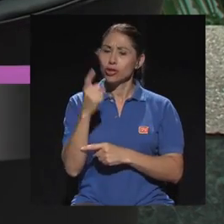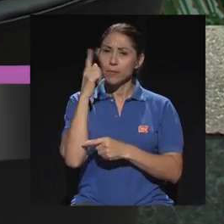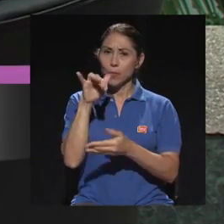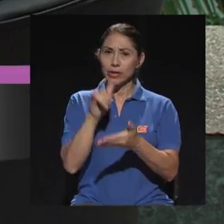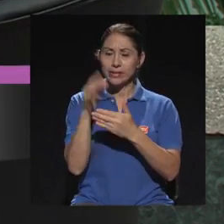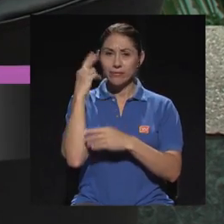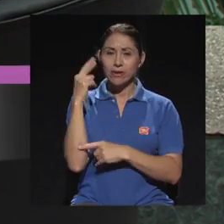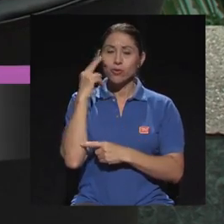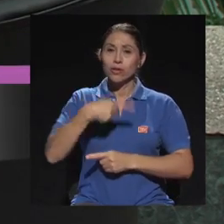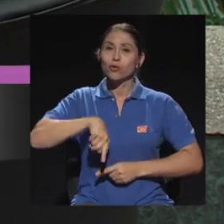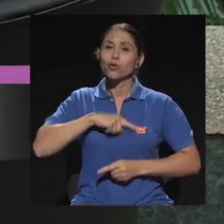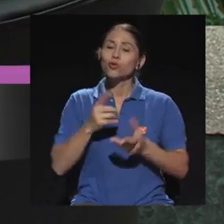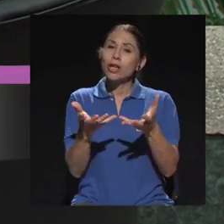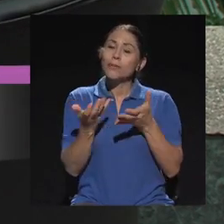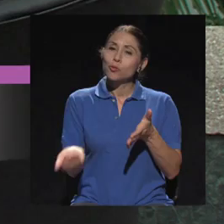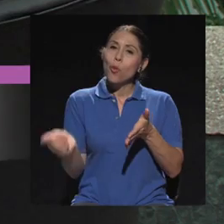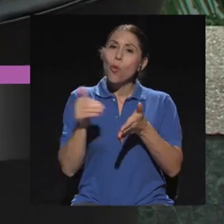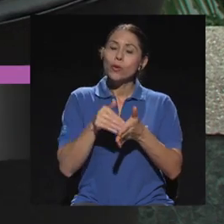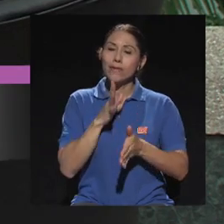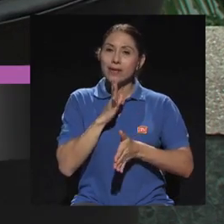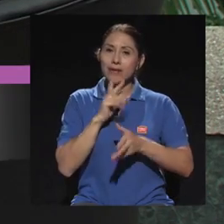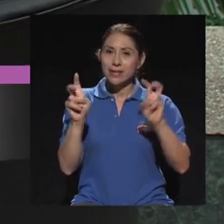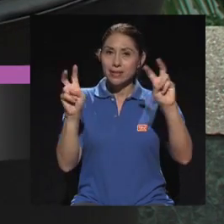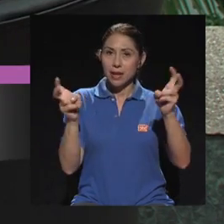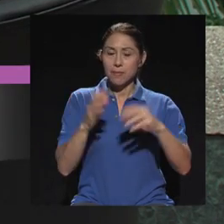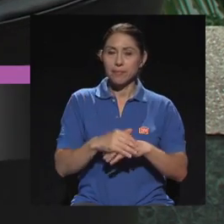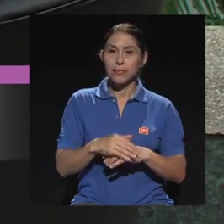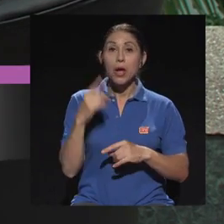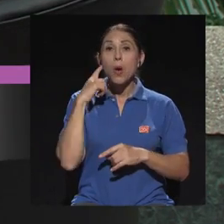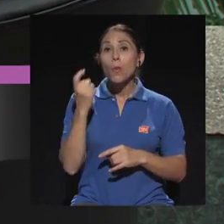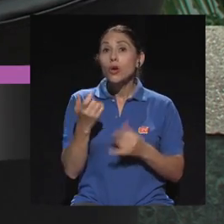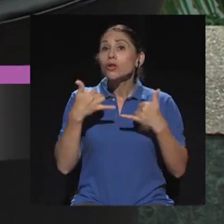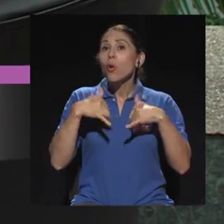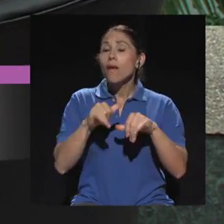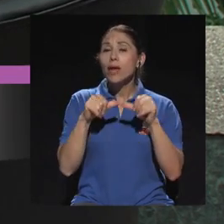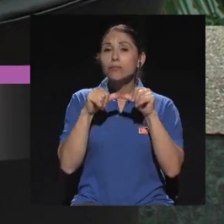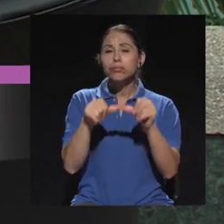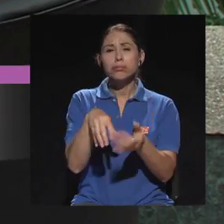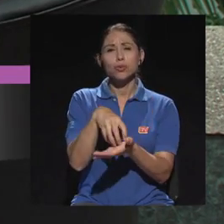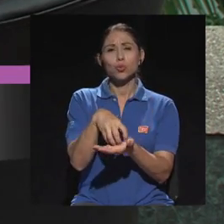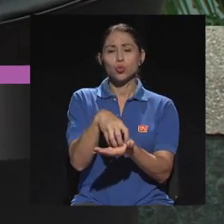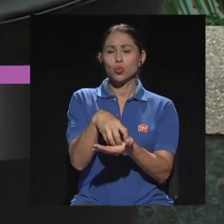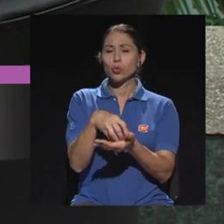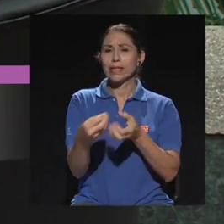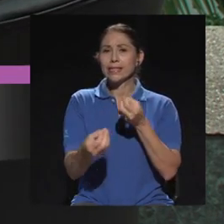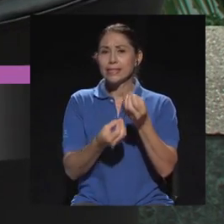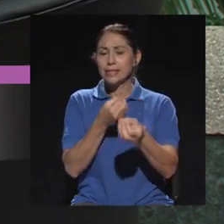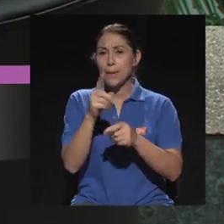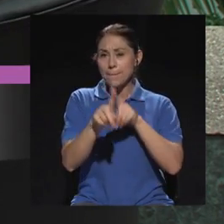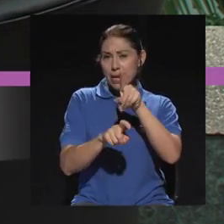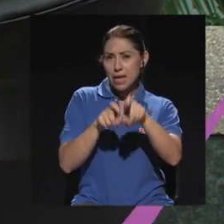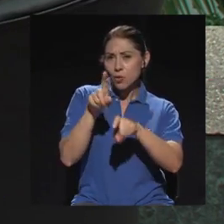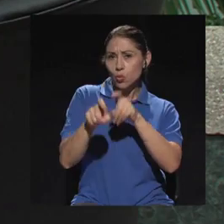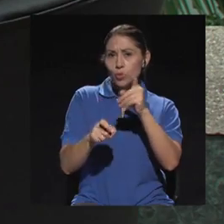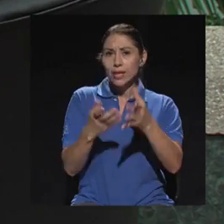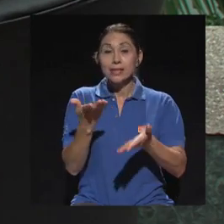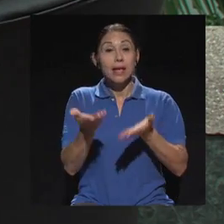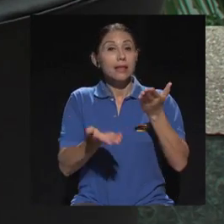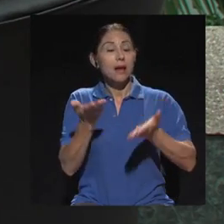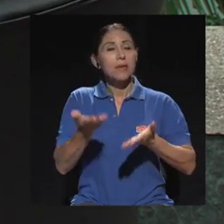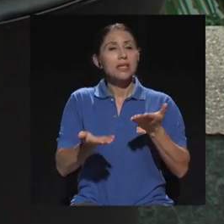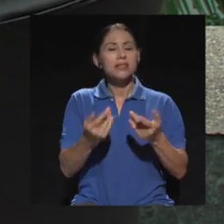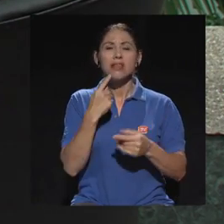queremos traer el tema, pues, nuevamente, porque sí, siguen surgiendo dudas, ¿verdad? Siguen surgiendo las preguntas, ¿verdad? ¿Será